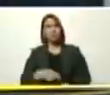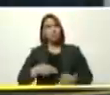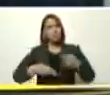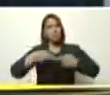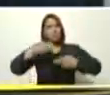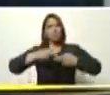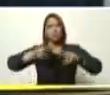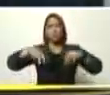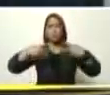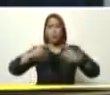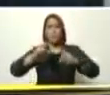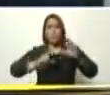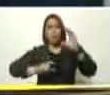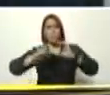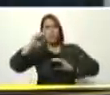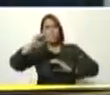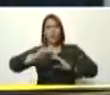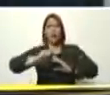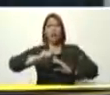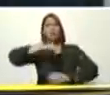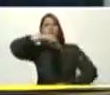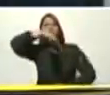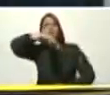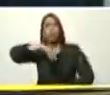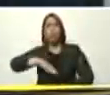construyendo el nuevo bloque histórico.